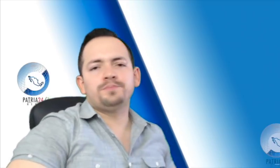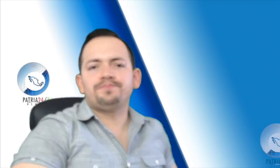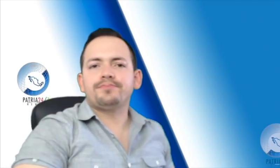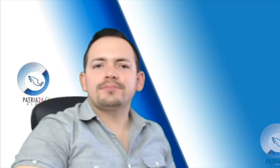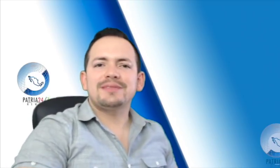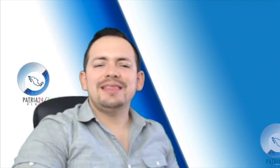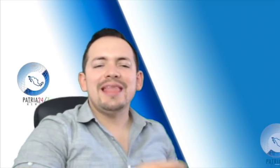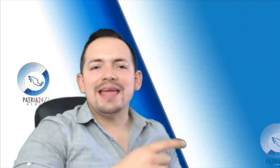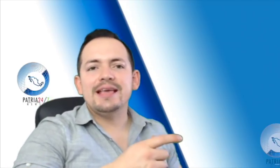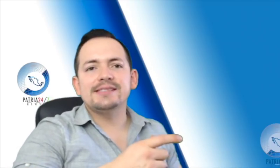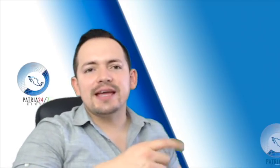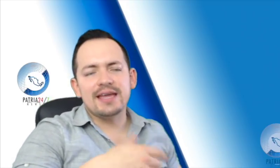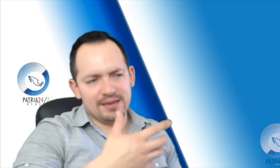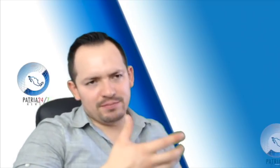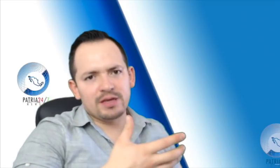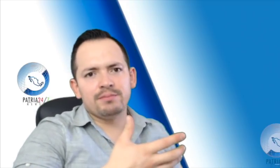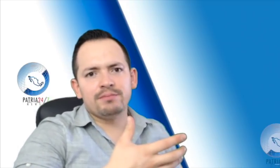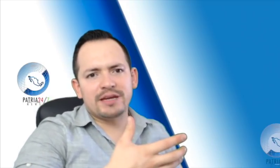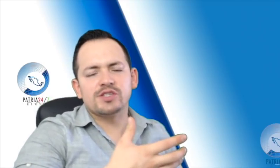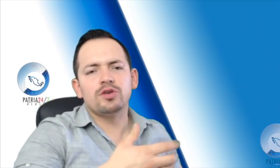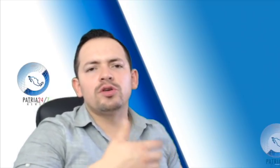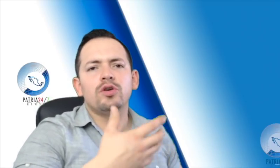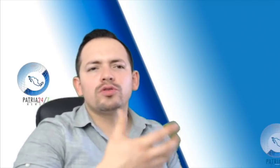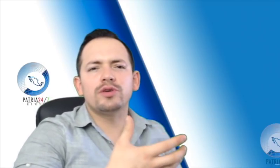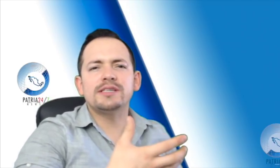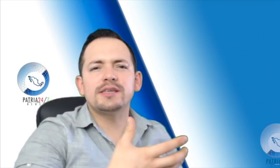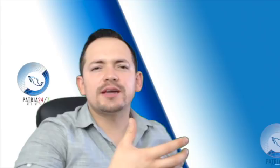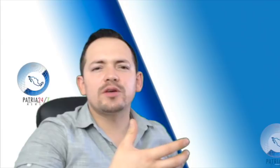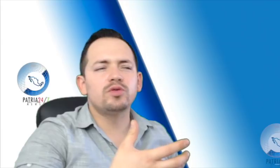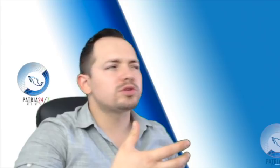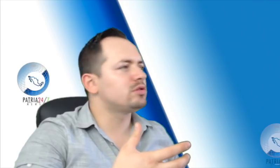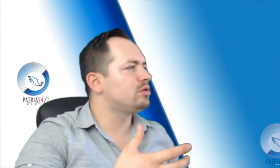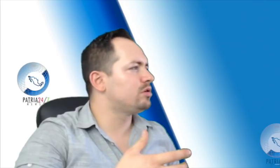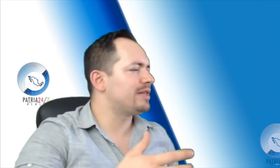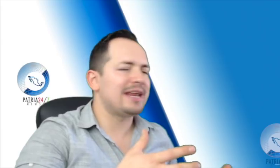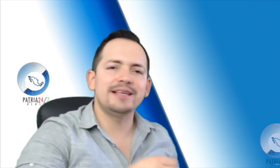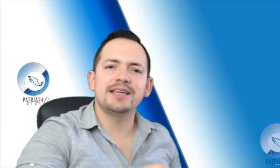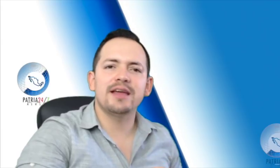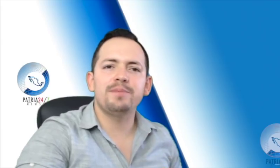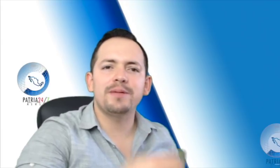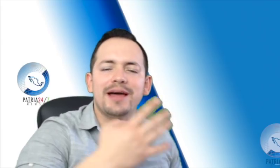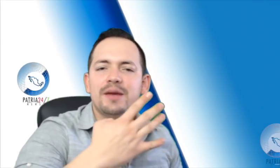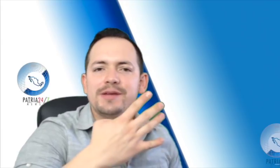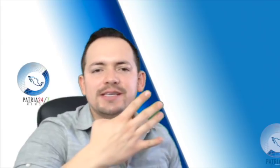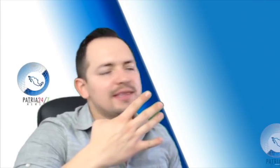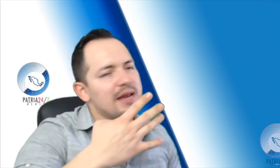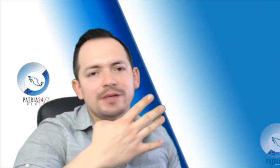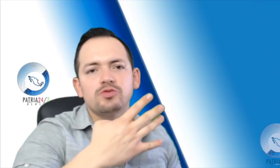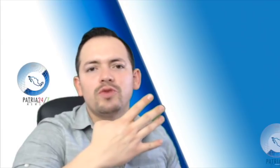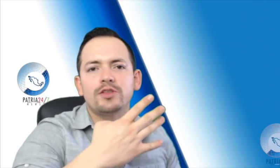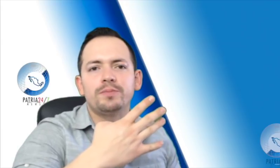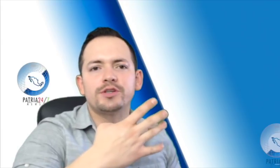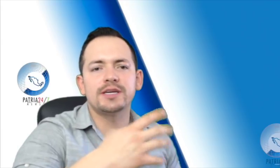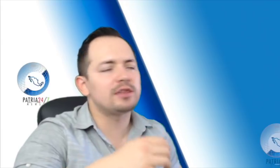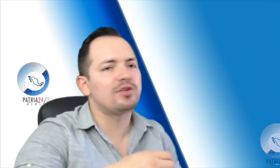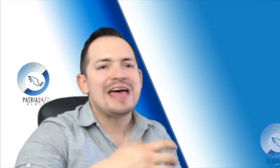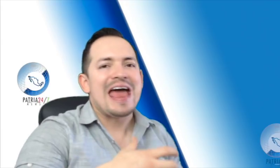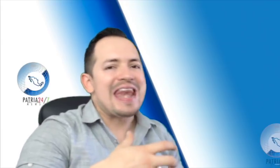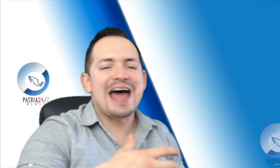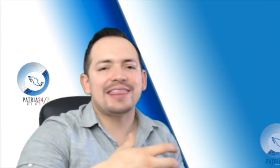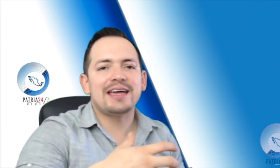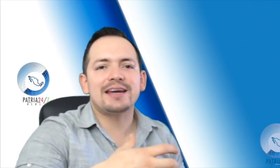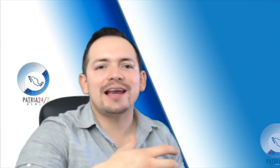como esta inversión o todo este recurso de la iniciativa privada representa nada más un